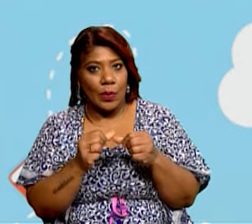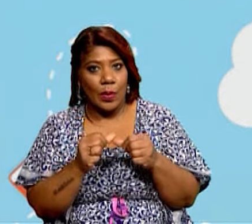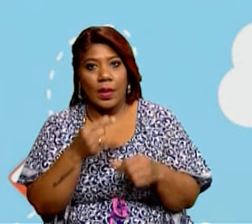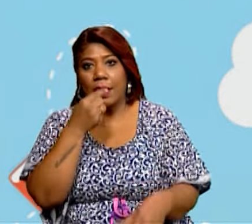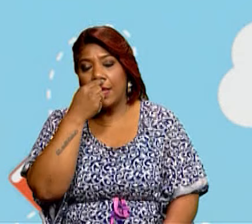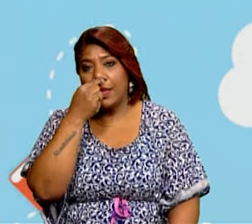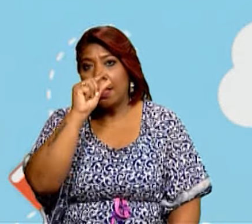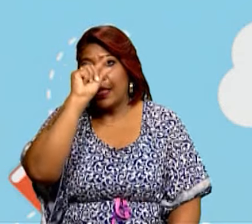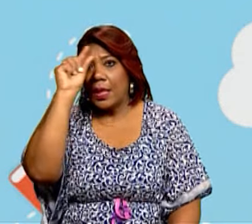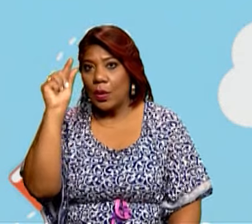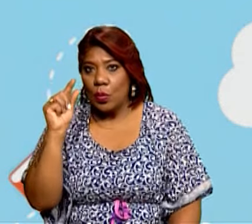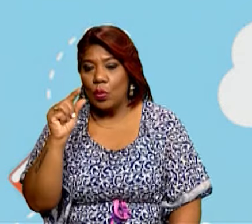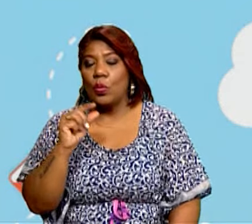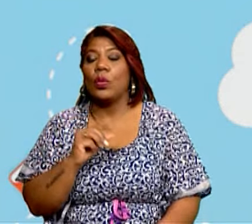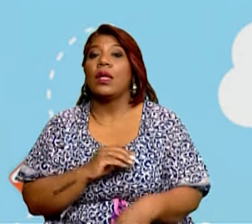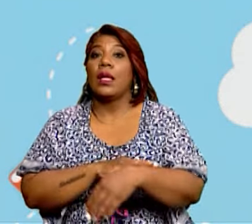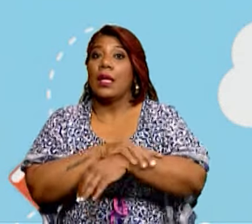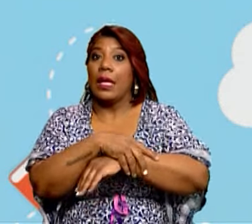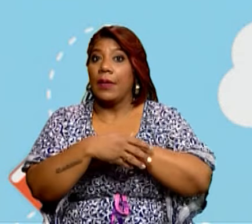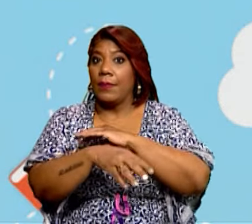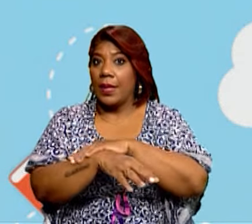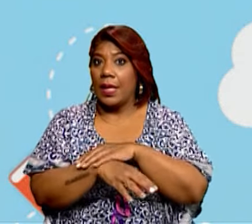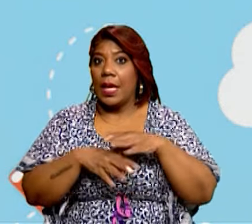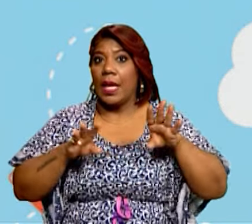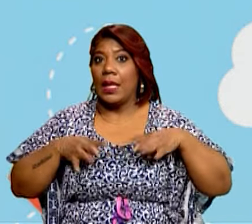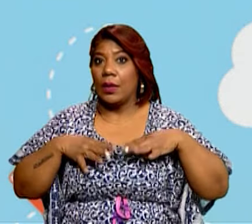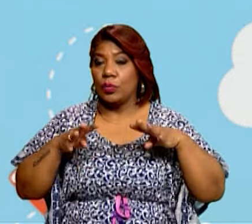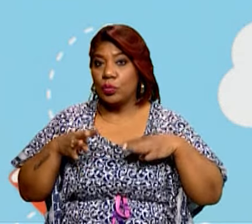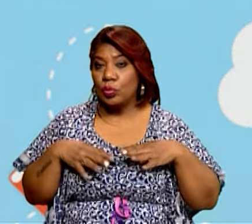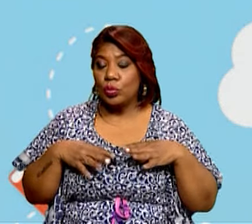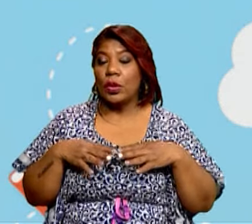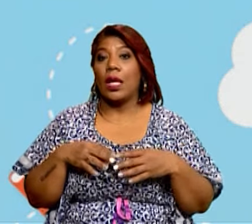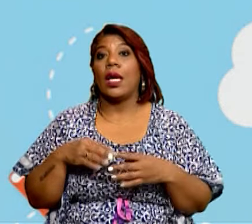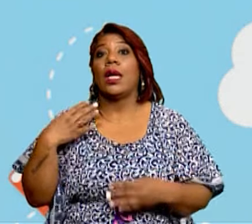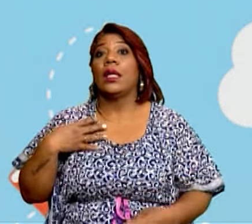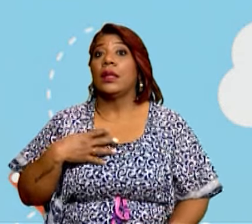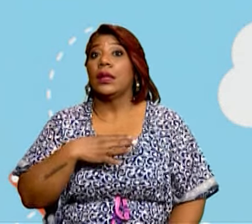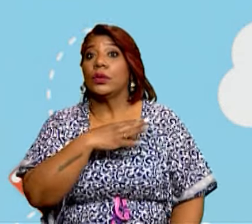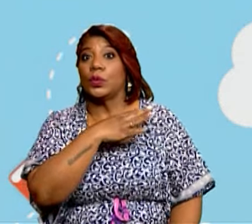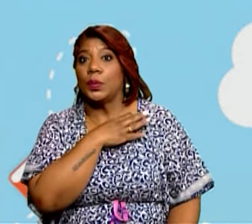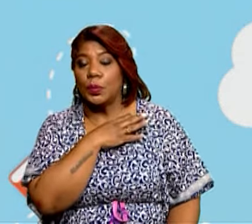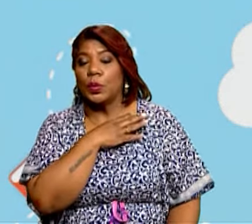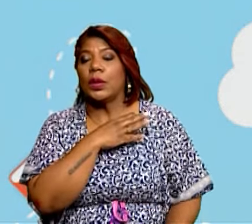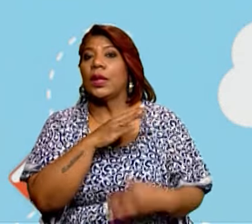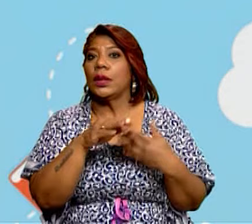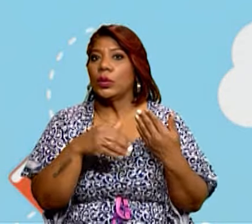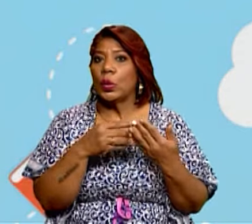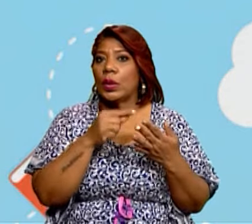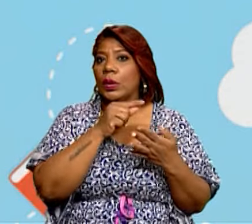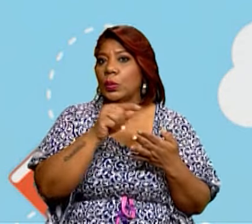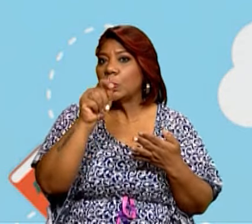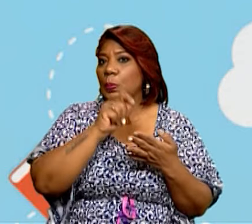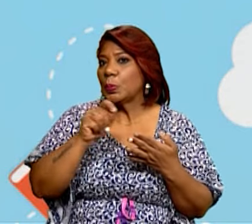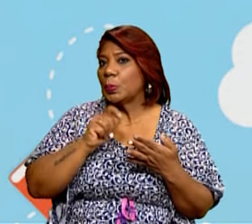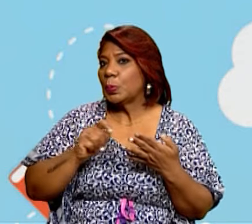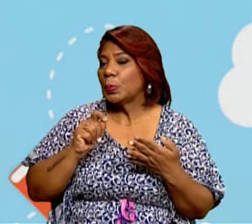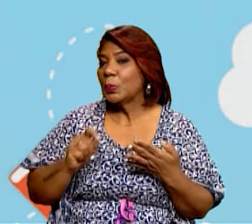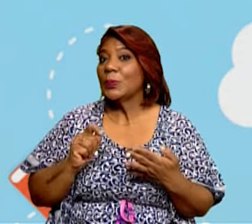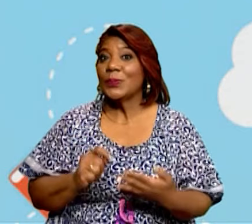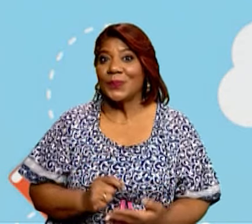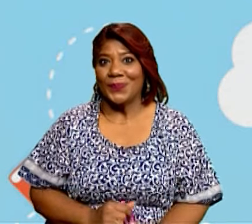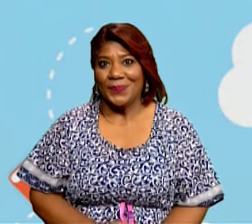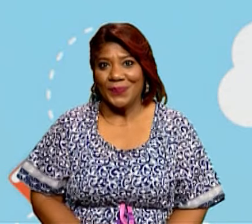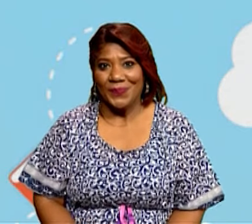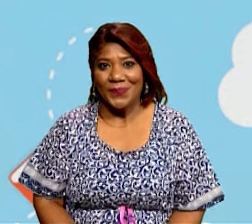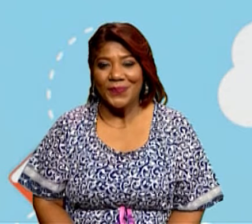nuestro Panamá. La primera comarca, como les dije anteriormente, la comarca Gunayala, la puedes colocar dentro de